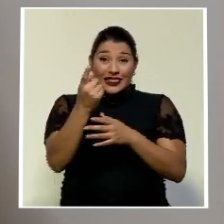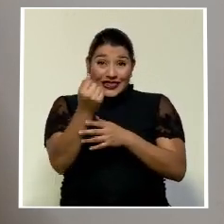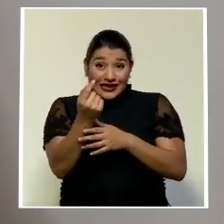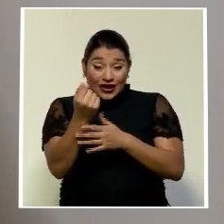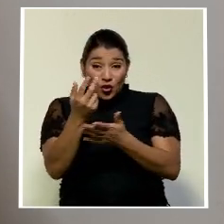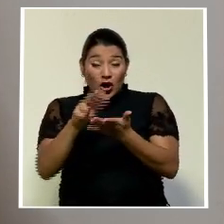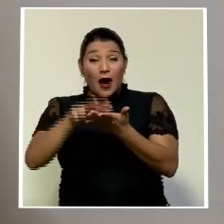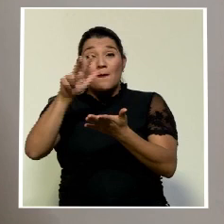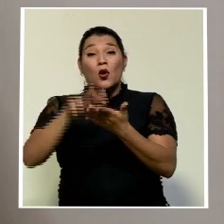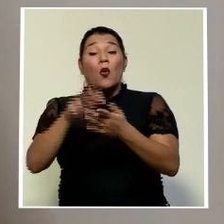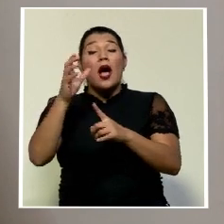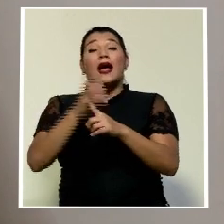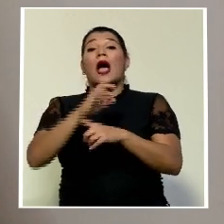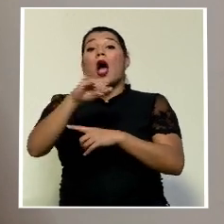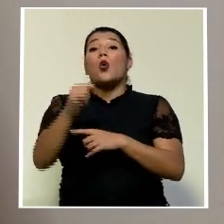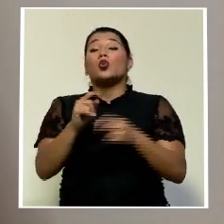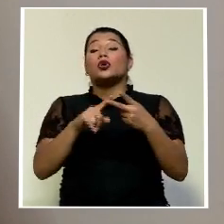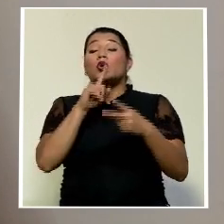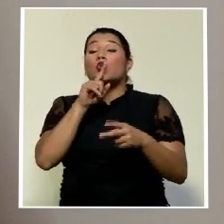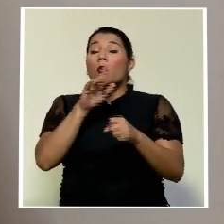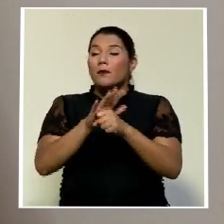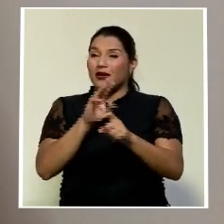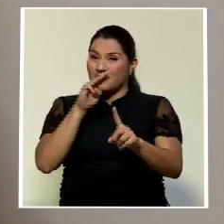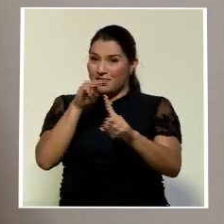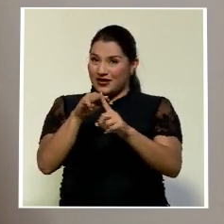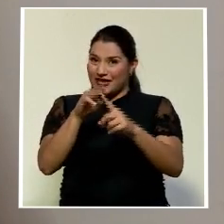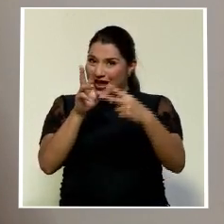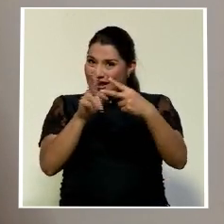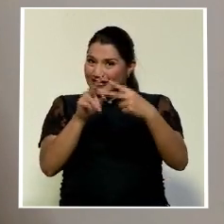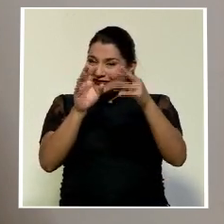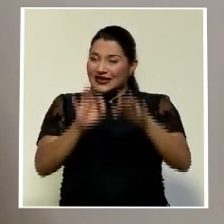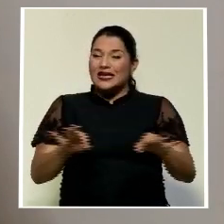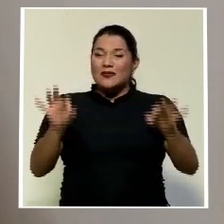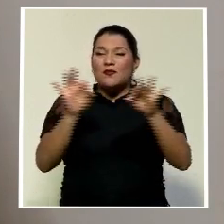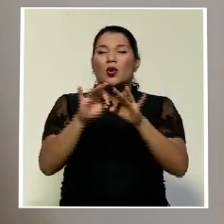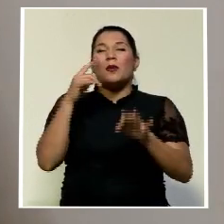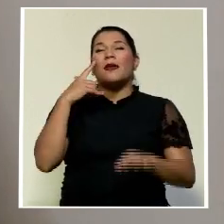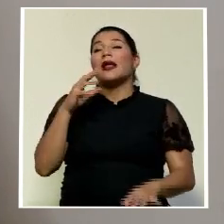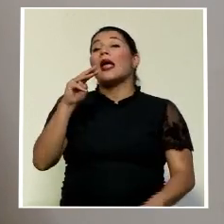el cumplimiento de metas, información que es indispensable para que el MEP